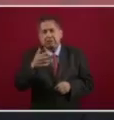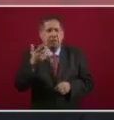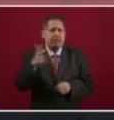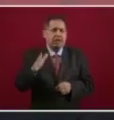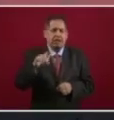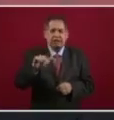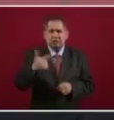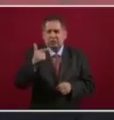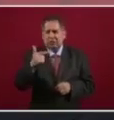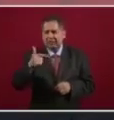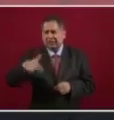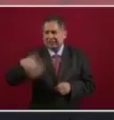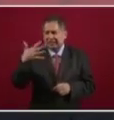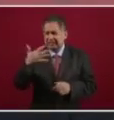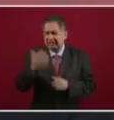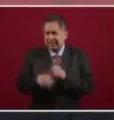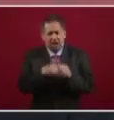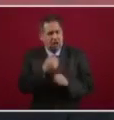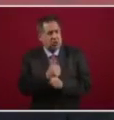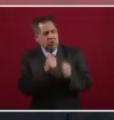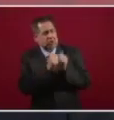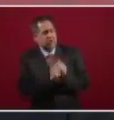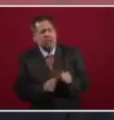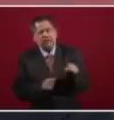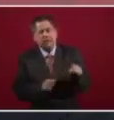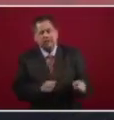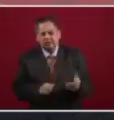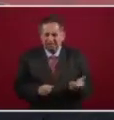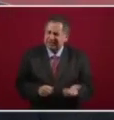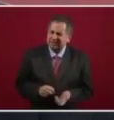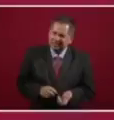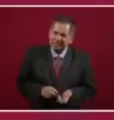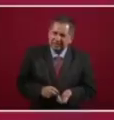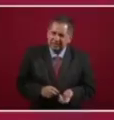10, 12, 15 años. Los